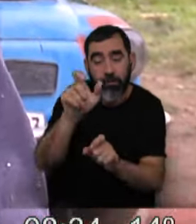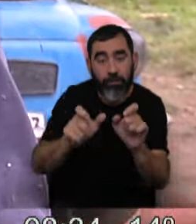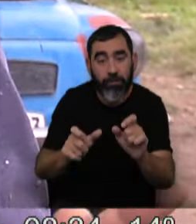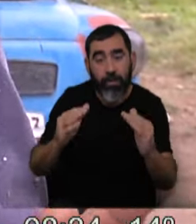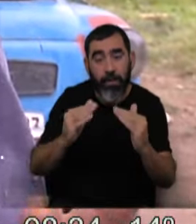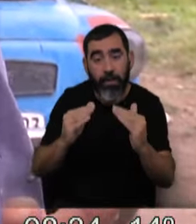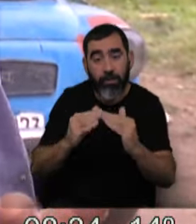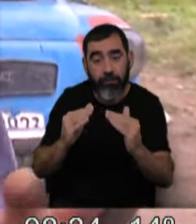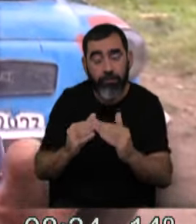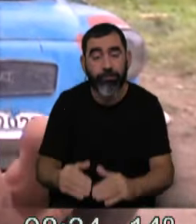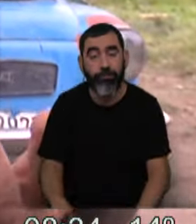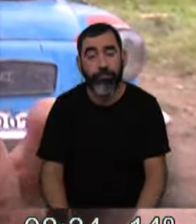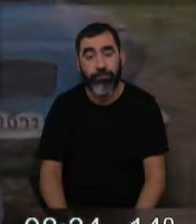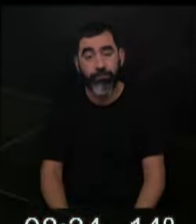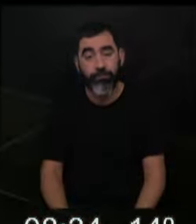una casa.